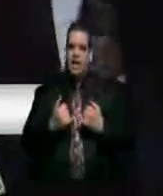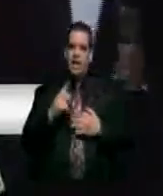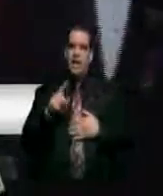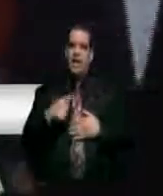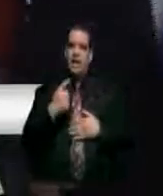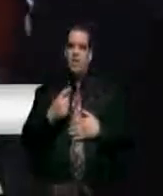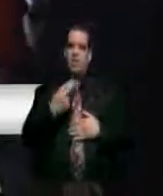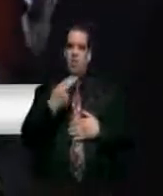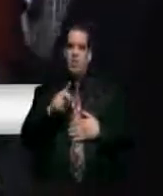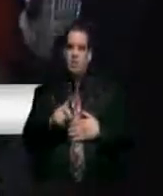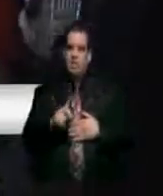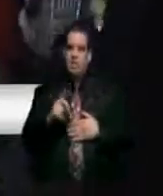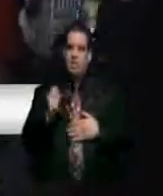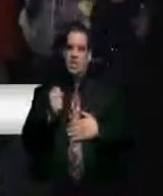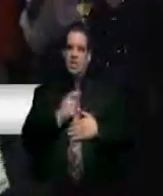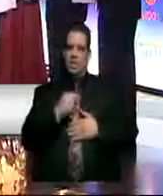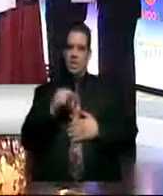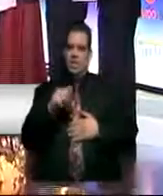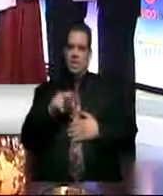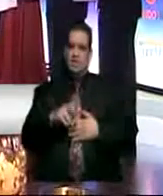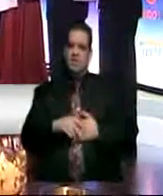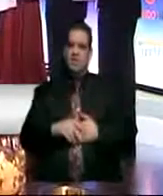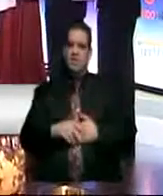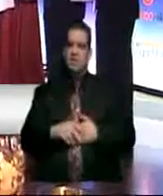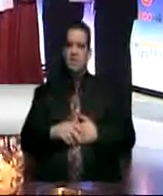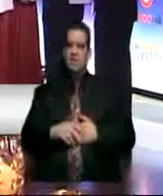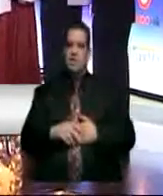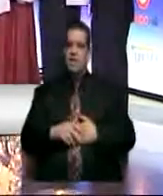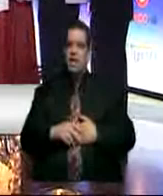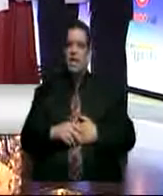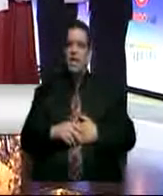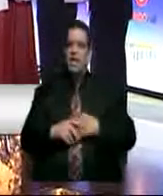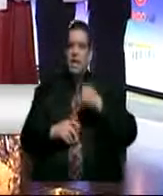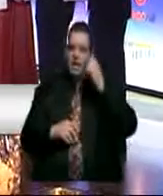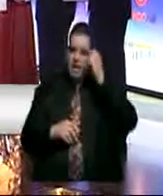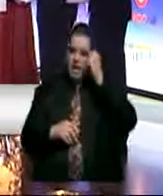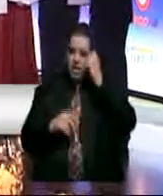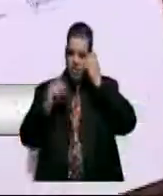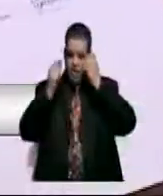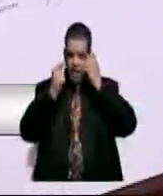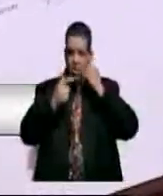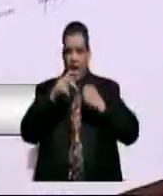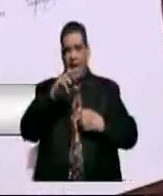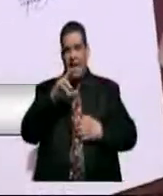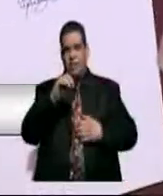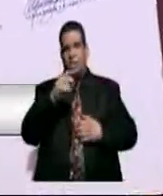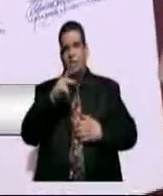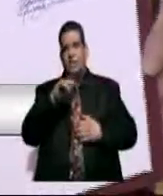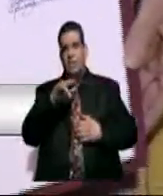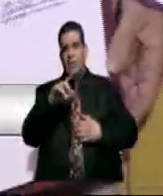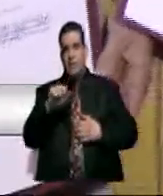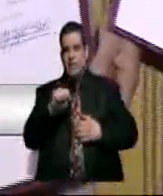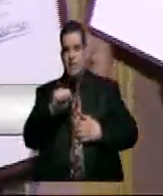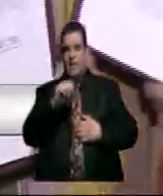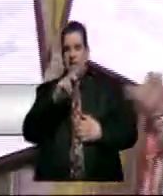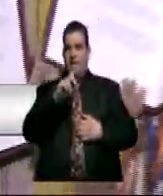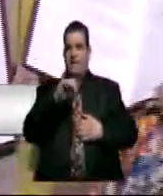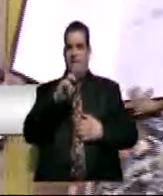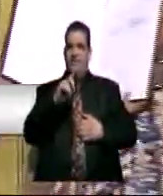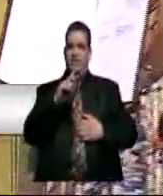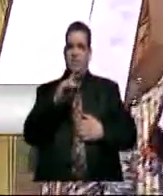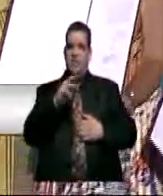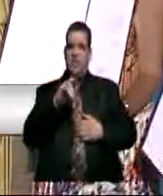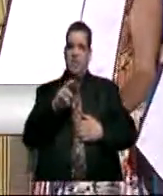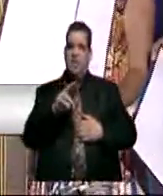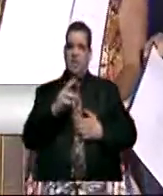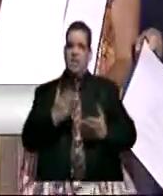HD que hay en todos los canales. El gobernador Alejandro García Padilla y el secretario de Estado David Bernier entregaron